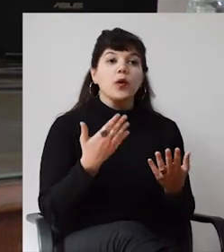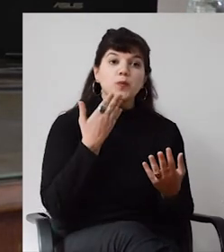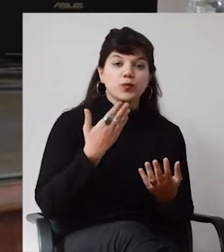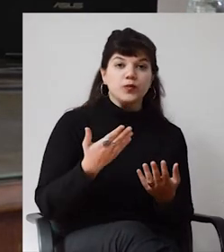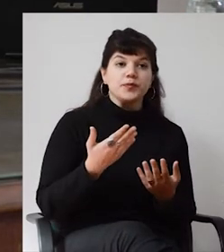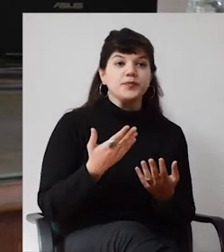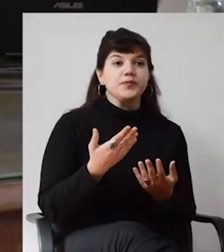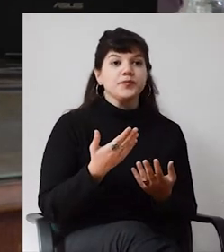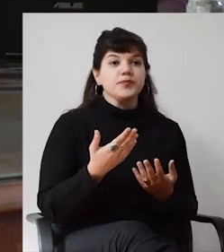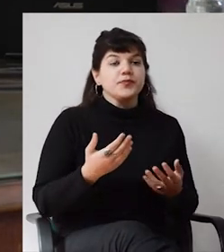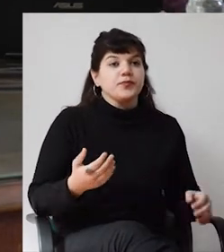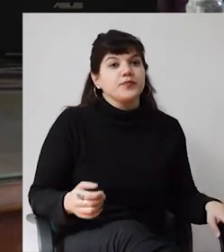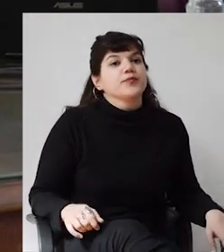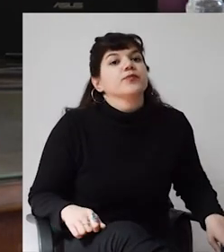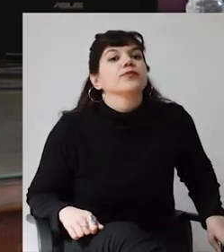Bueno, muchas gracias.